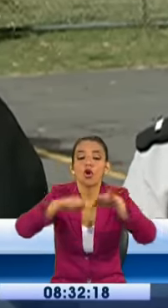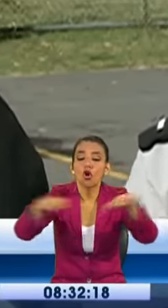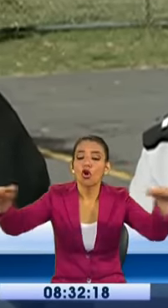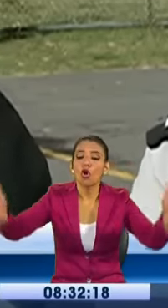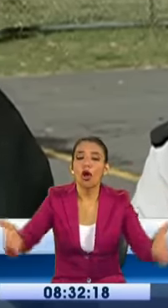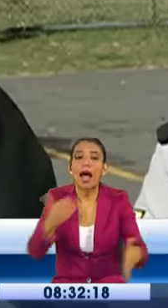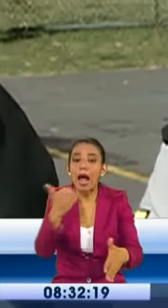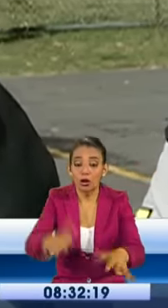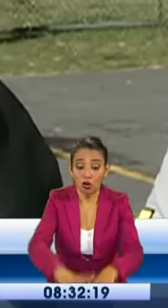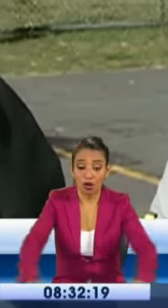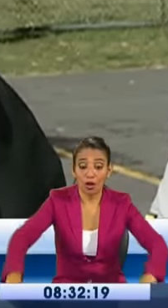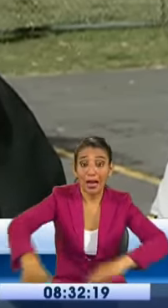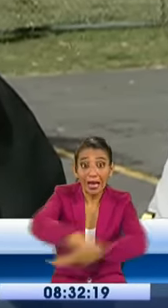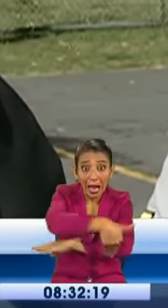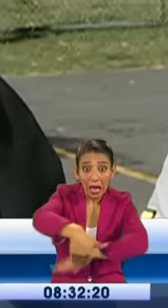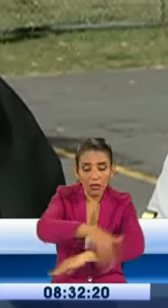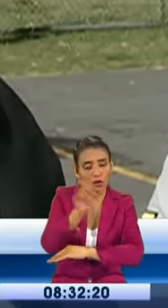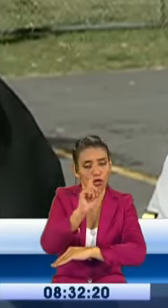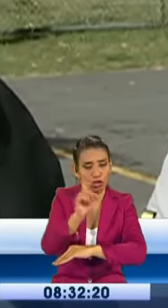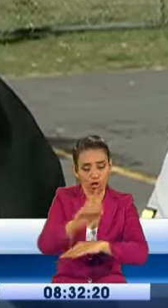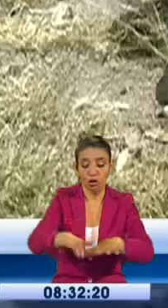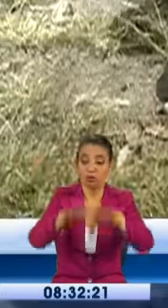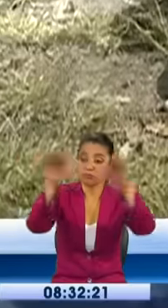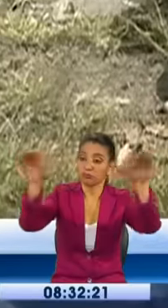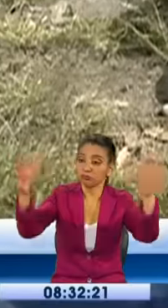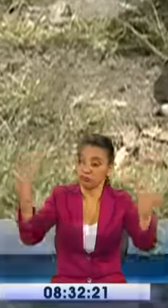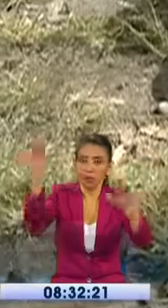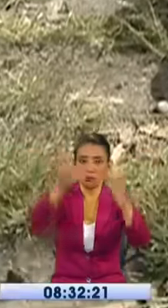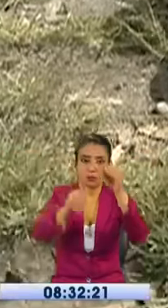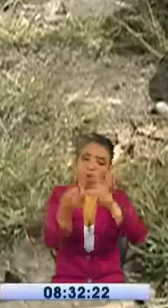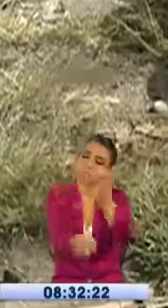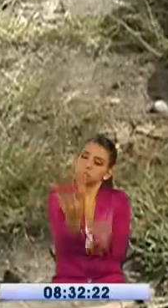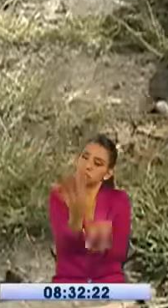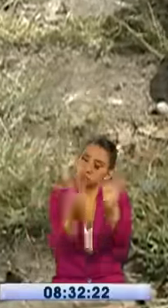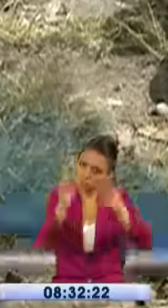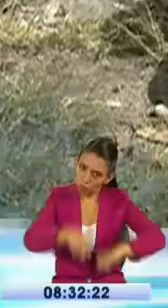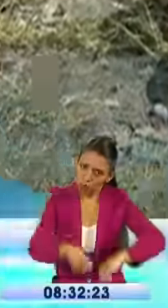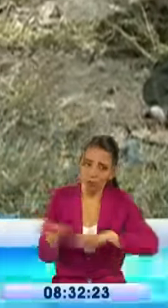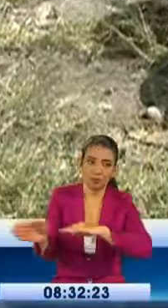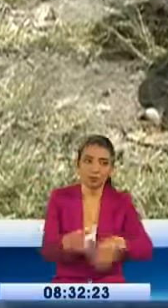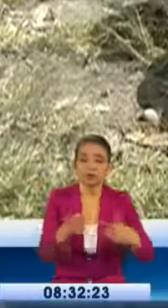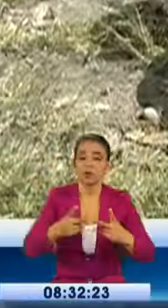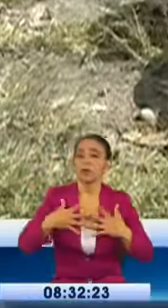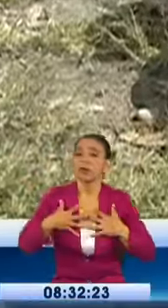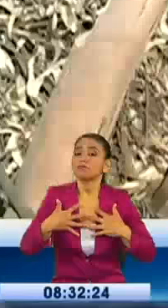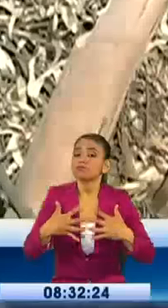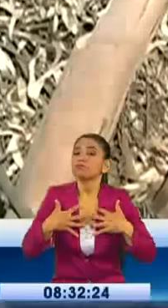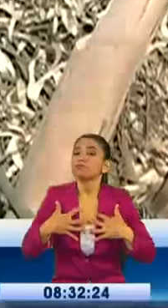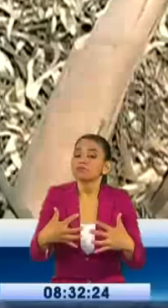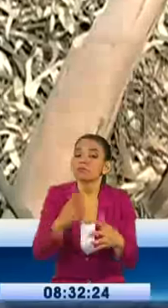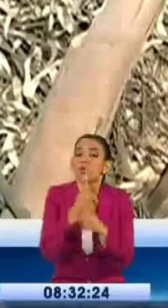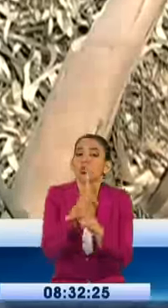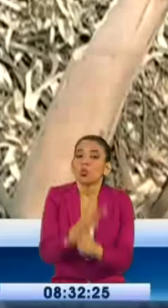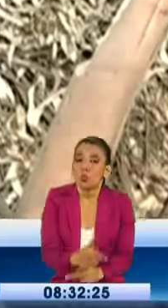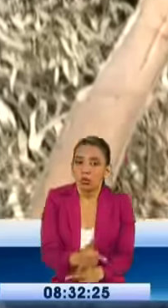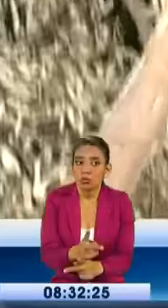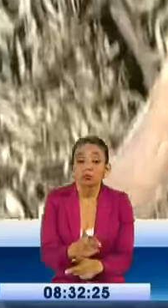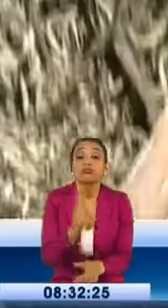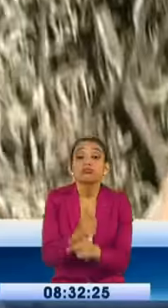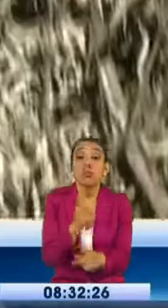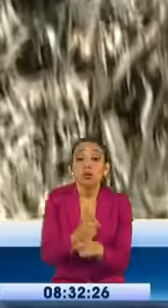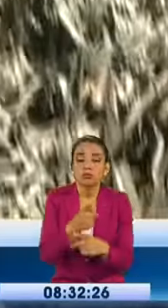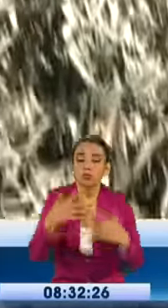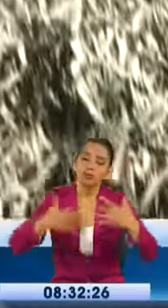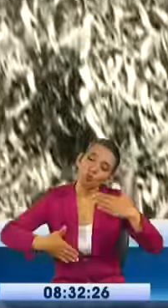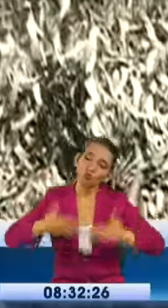encima de una lata, para evitar que se queme el piso. También es necesario proteger nuestros pulmones y para ello el relleno del monigote